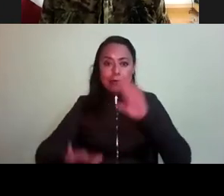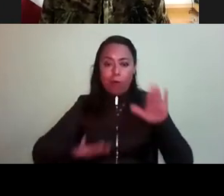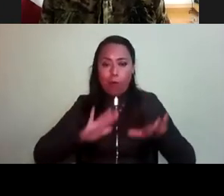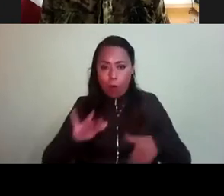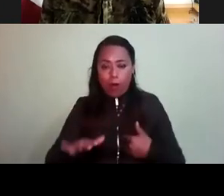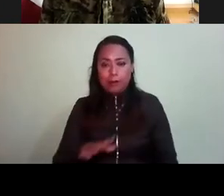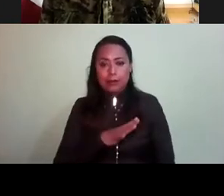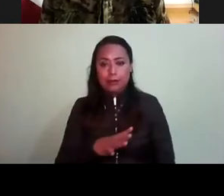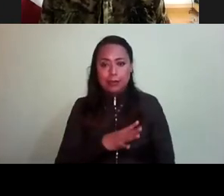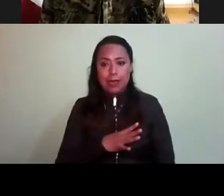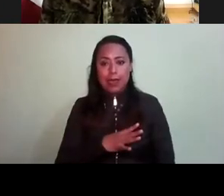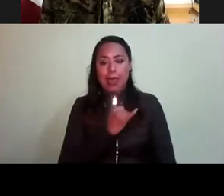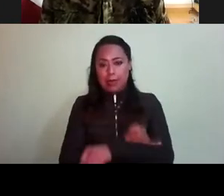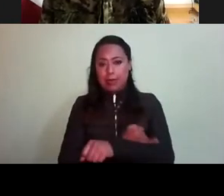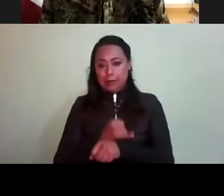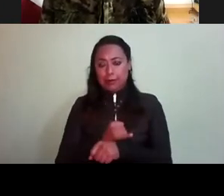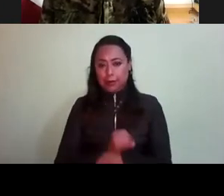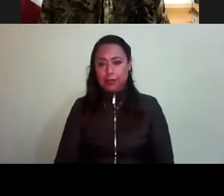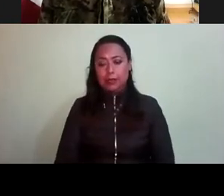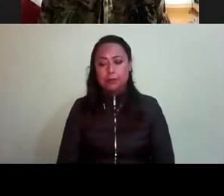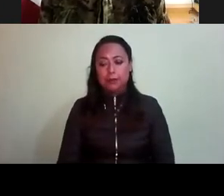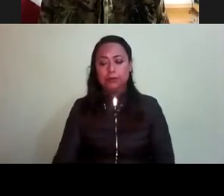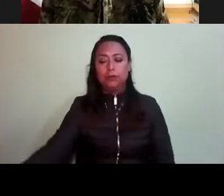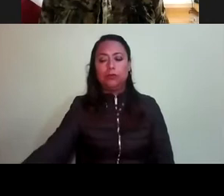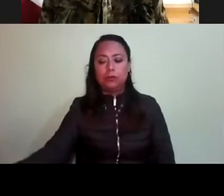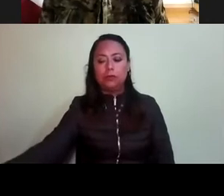letalidad que tiene Iztapalapa.